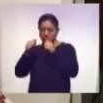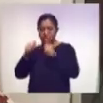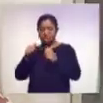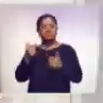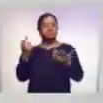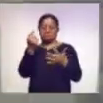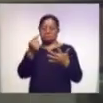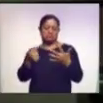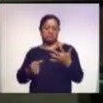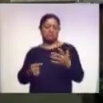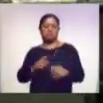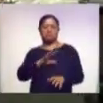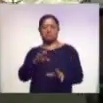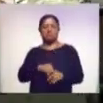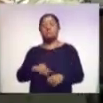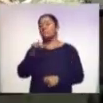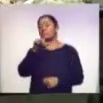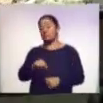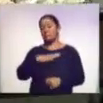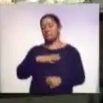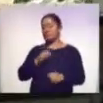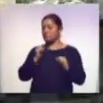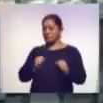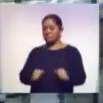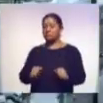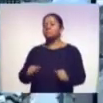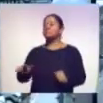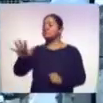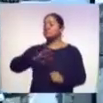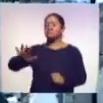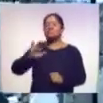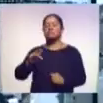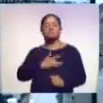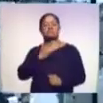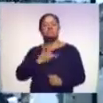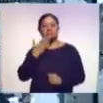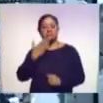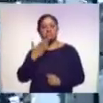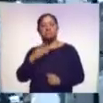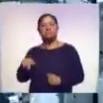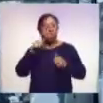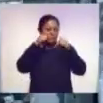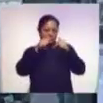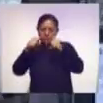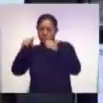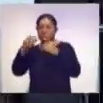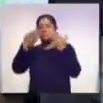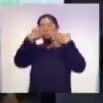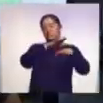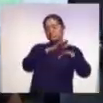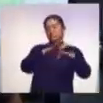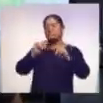cualquier situación. De esta forma se garantizará a la población mayor seguridad por la intensificación de la vigilancia en bancos,